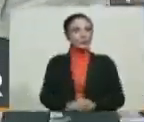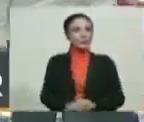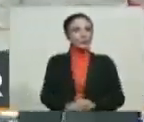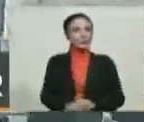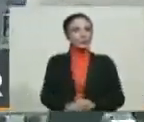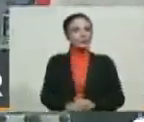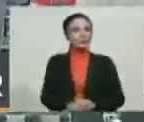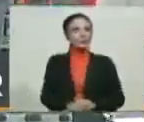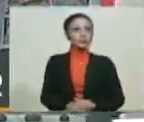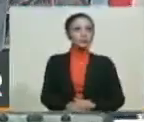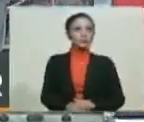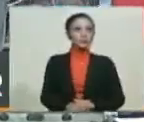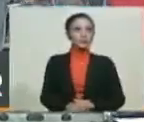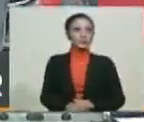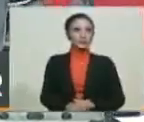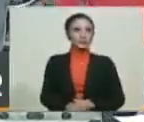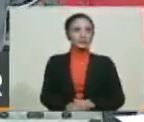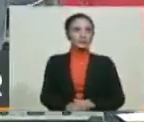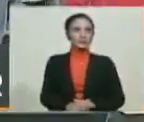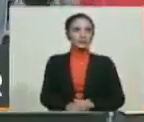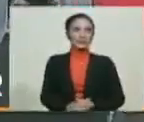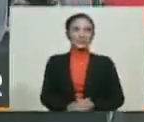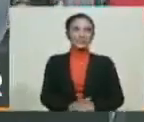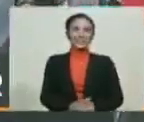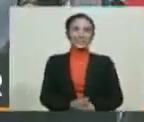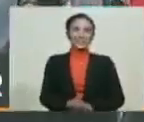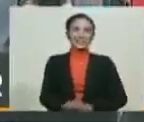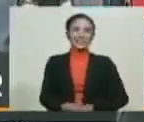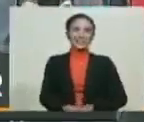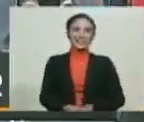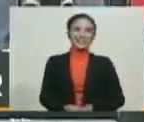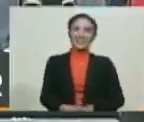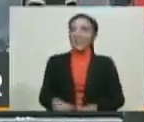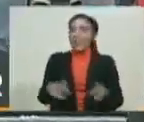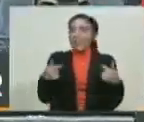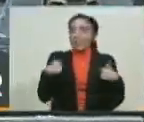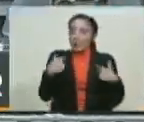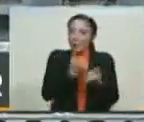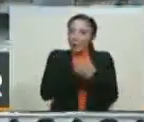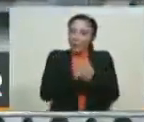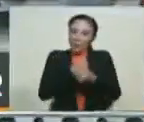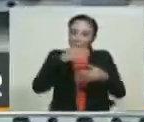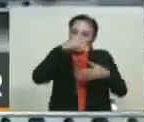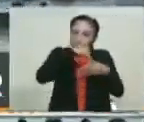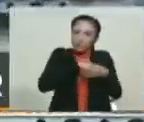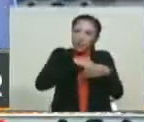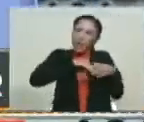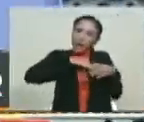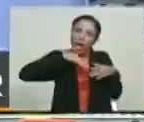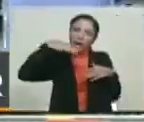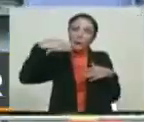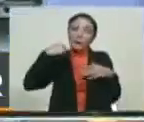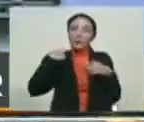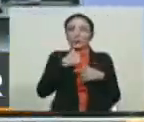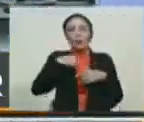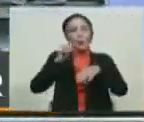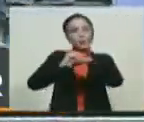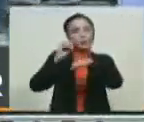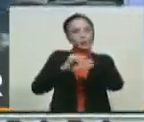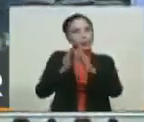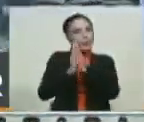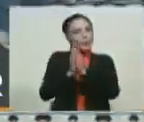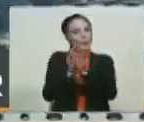vengo a pedirte desde la profundidad del alma buena del llano venezolano